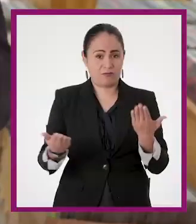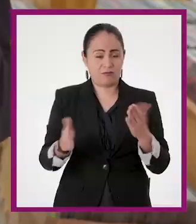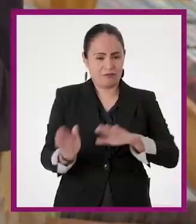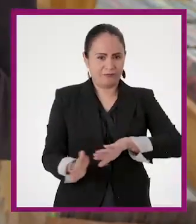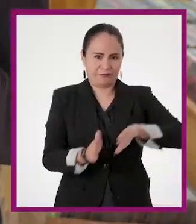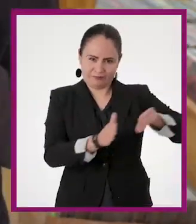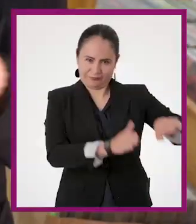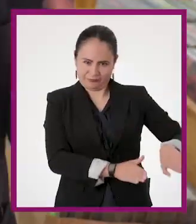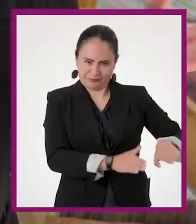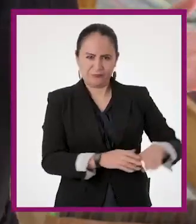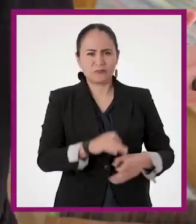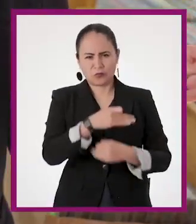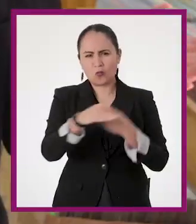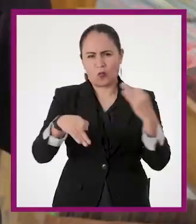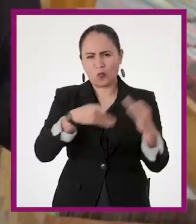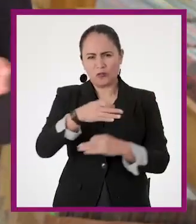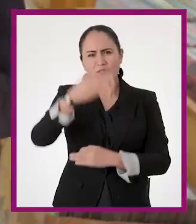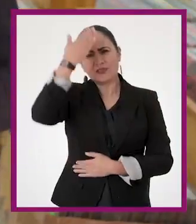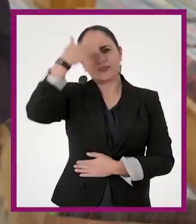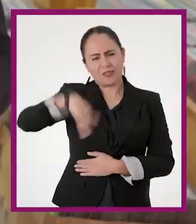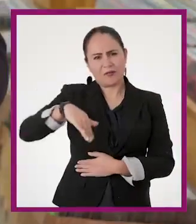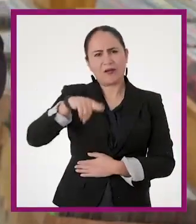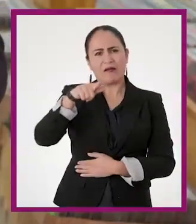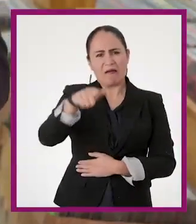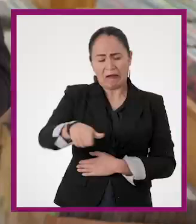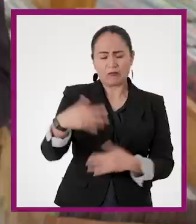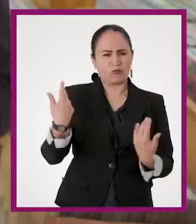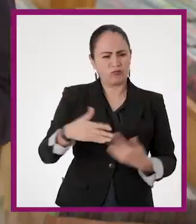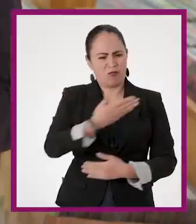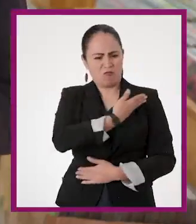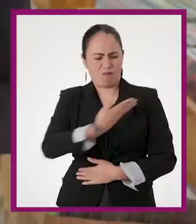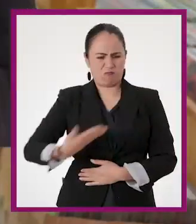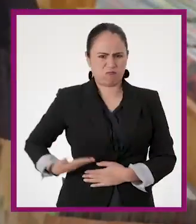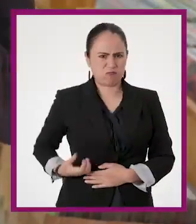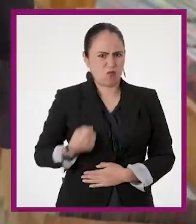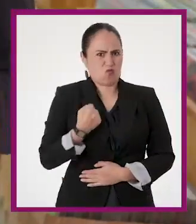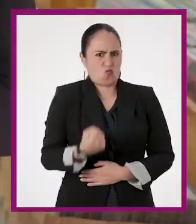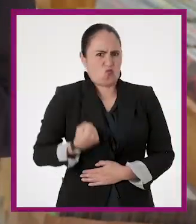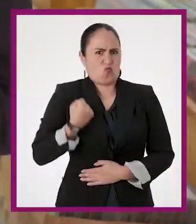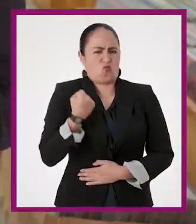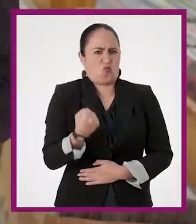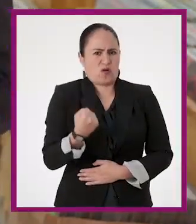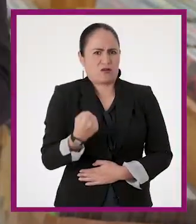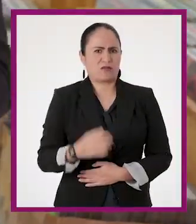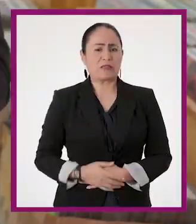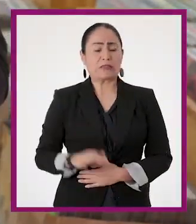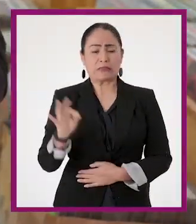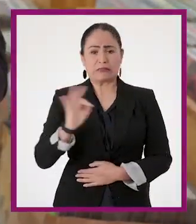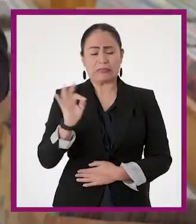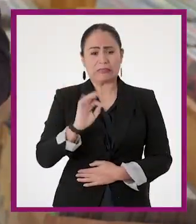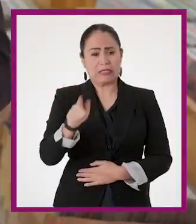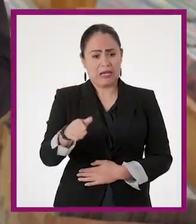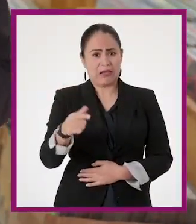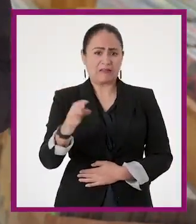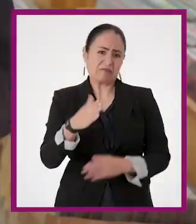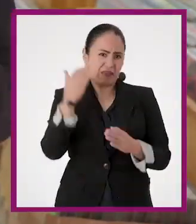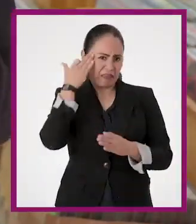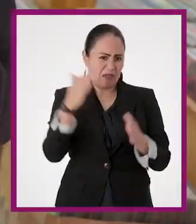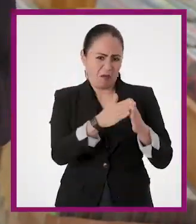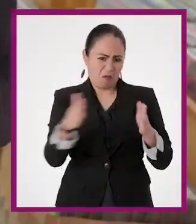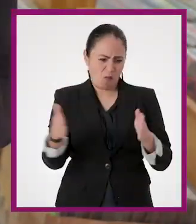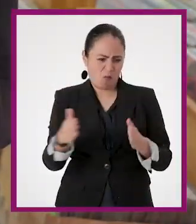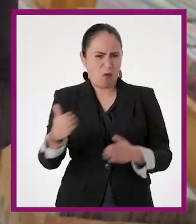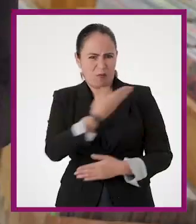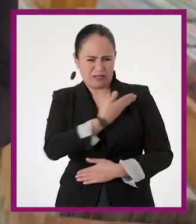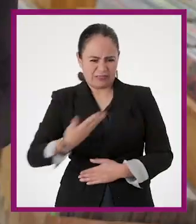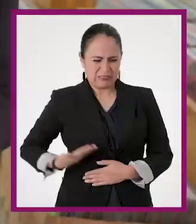Ahora, por otro lado, digo, todo mundo sabemos que había un presidencialismo bárbaro y eso se reflejaba en que si a un presidente de esa época